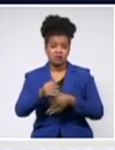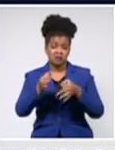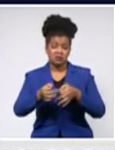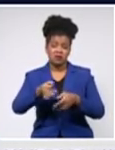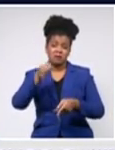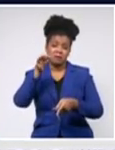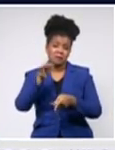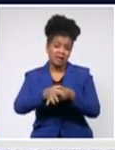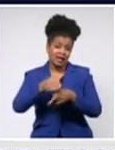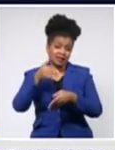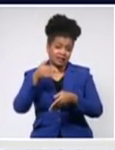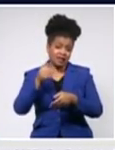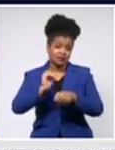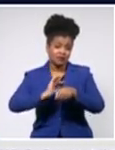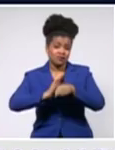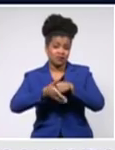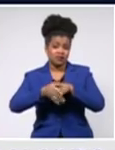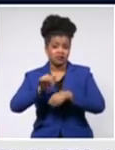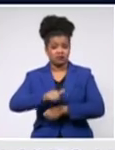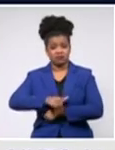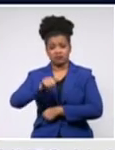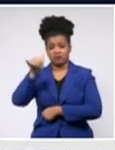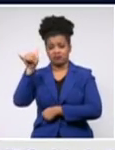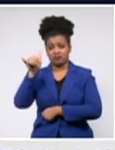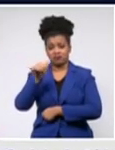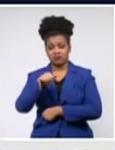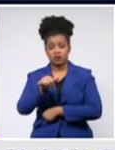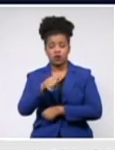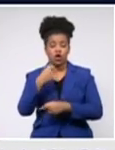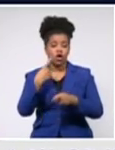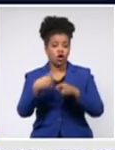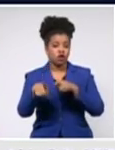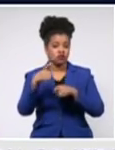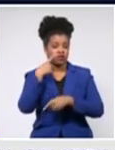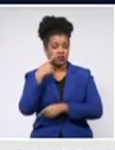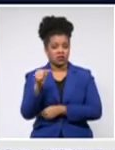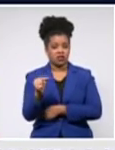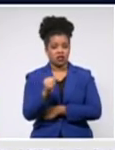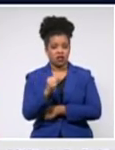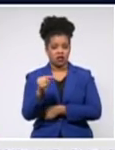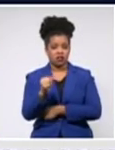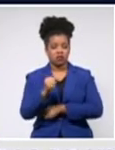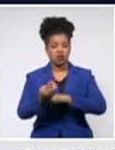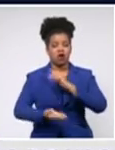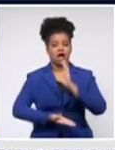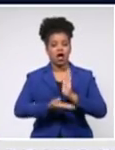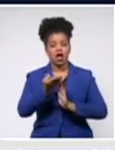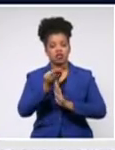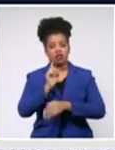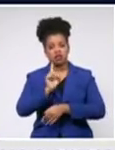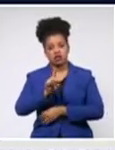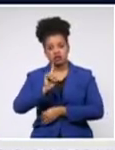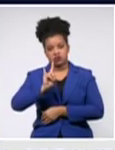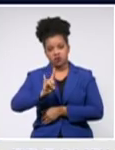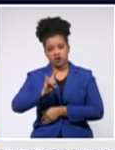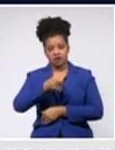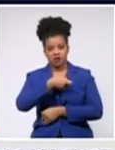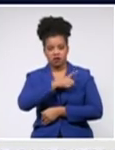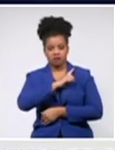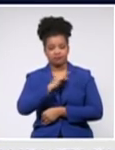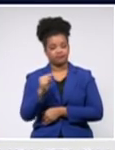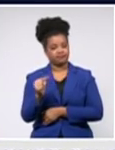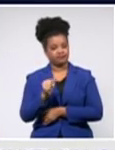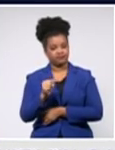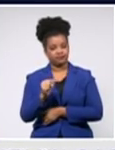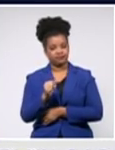pandemia y un indicador desfavorable es que solo se dieron 19 altas en el día de ayer,